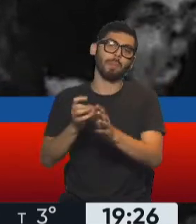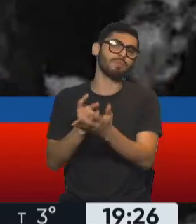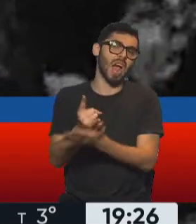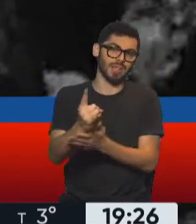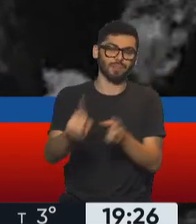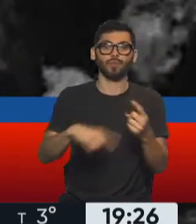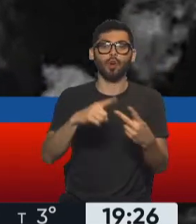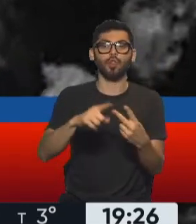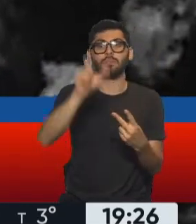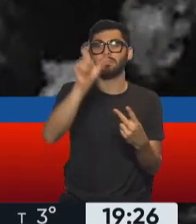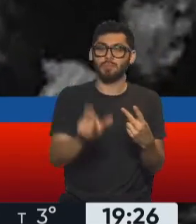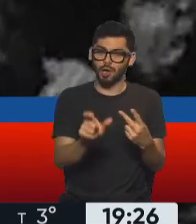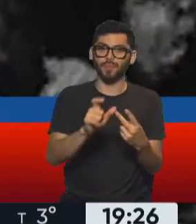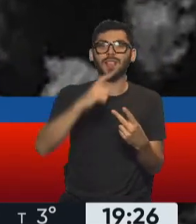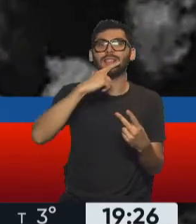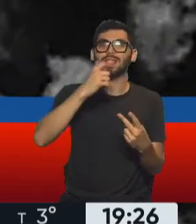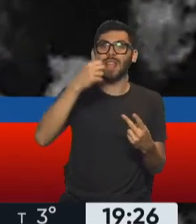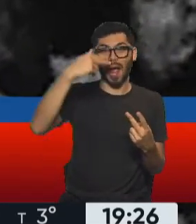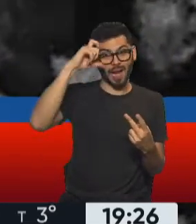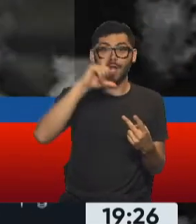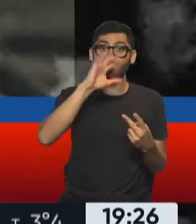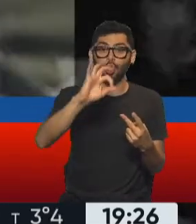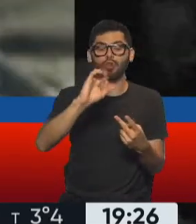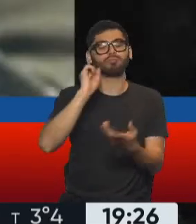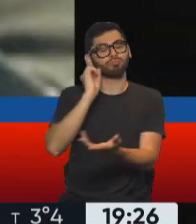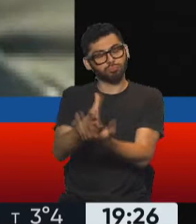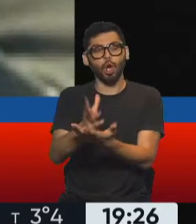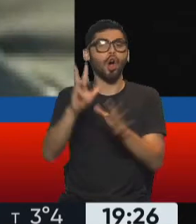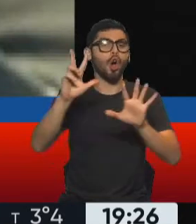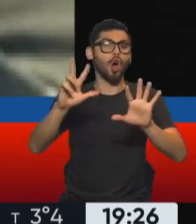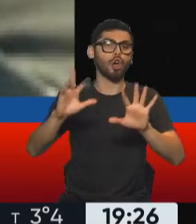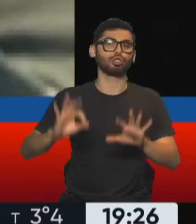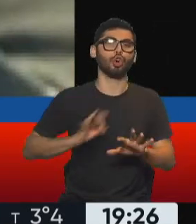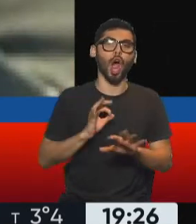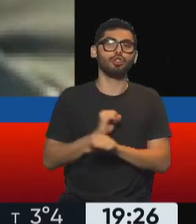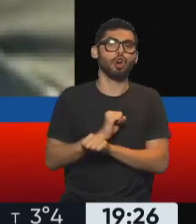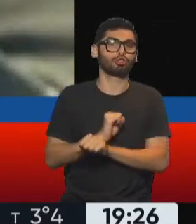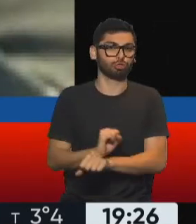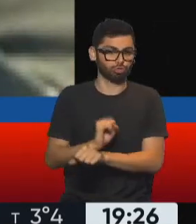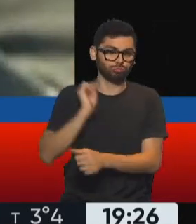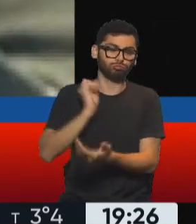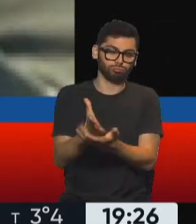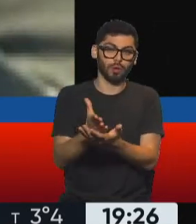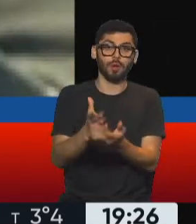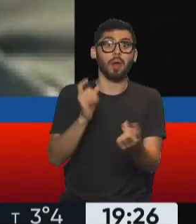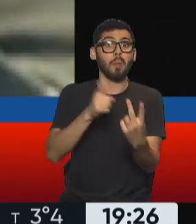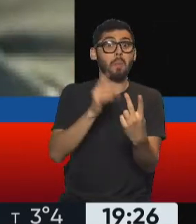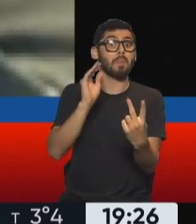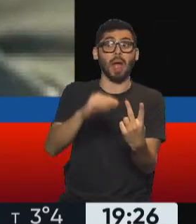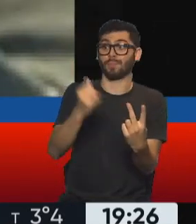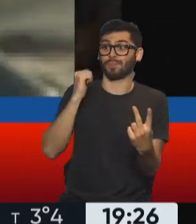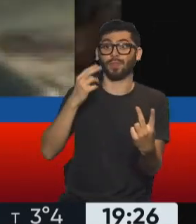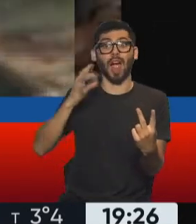Jorge Héctor Zanetto, condenado a 8 años de prisión. Estas nuevas condenas se suman a las que ya se habían dictado en el